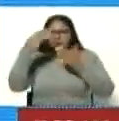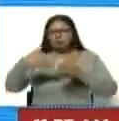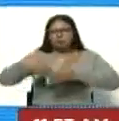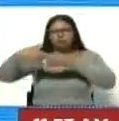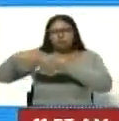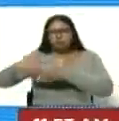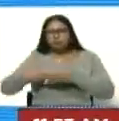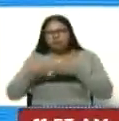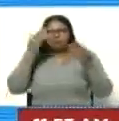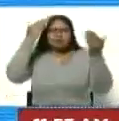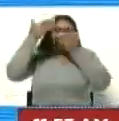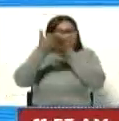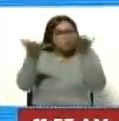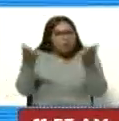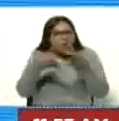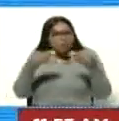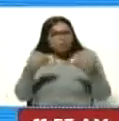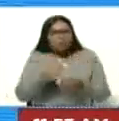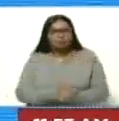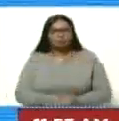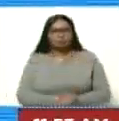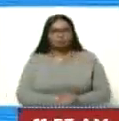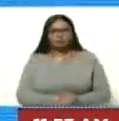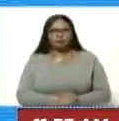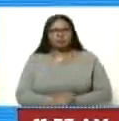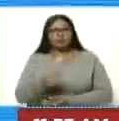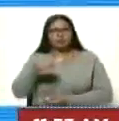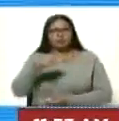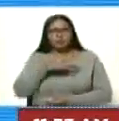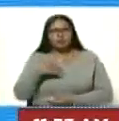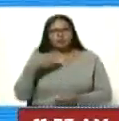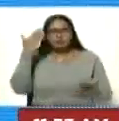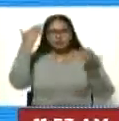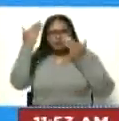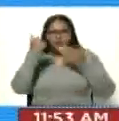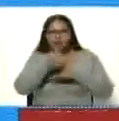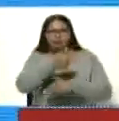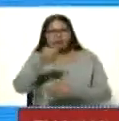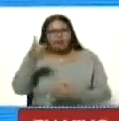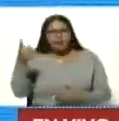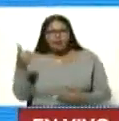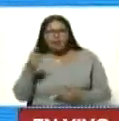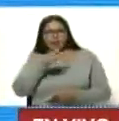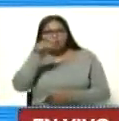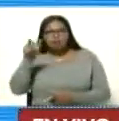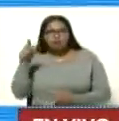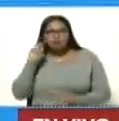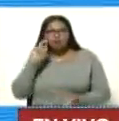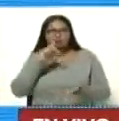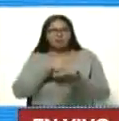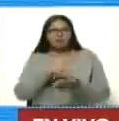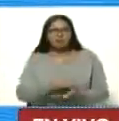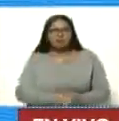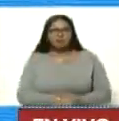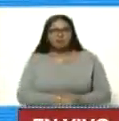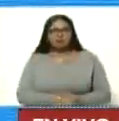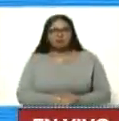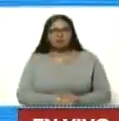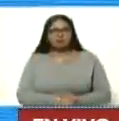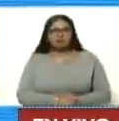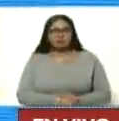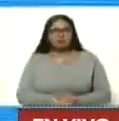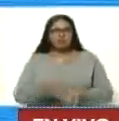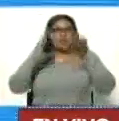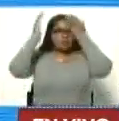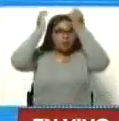personalmente. Aquí está con nosotros y quiero saludar al querido compañero, excelentísimo embajador de la República